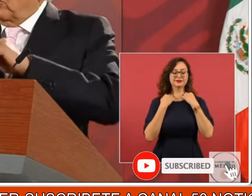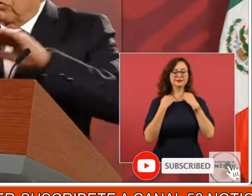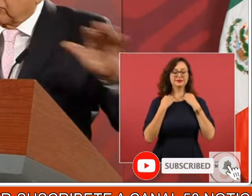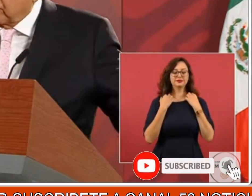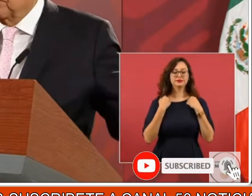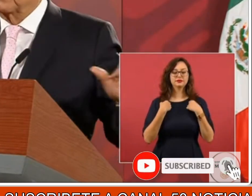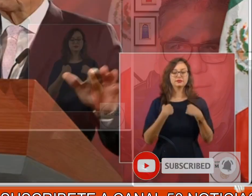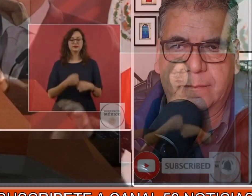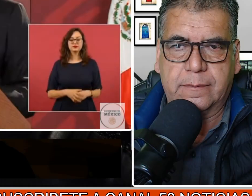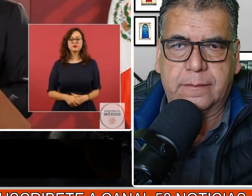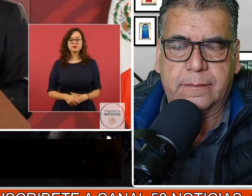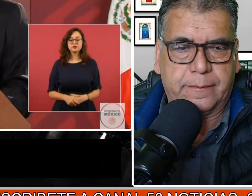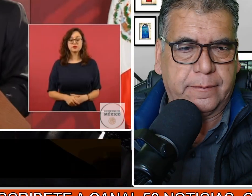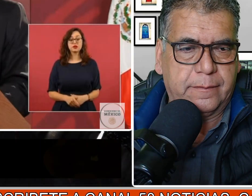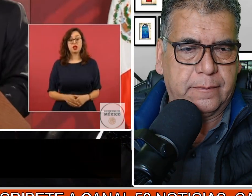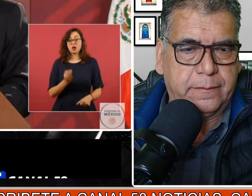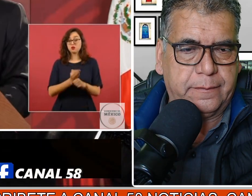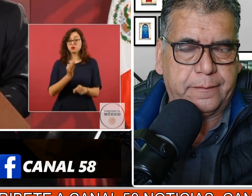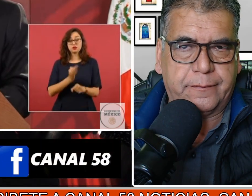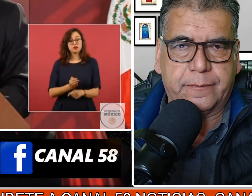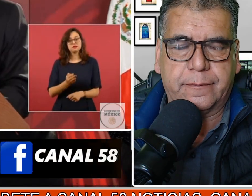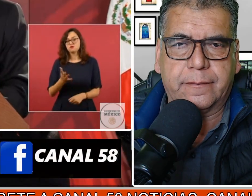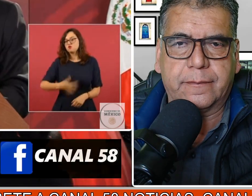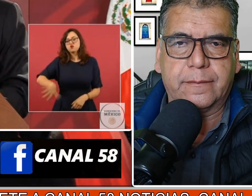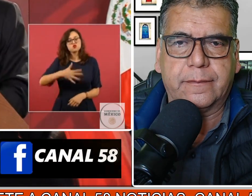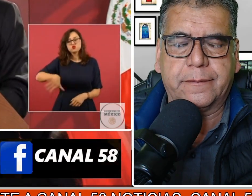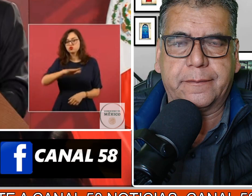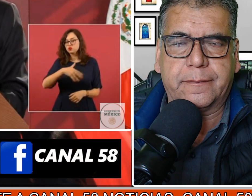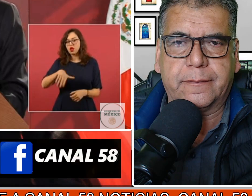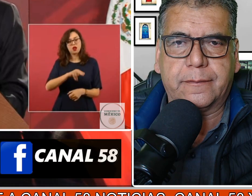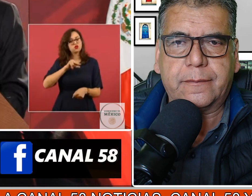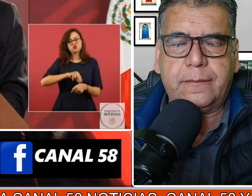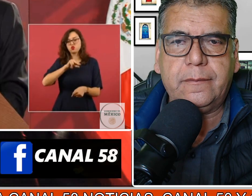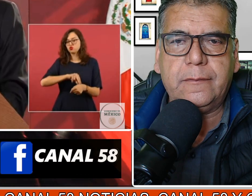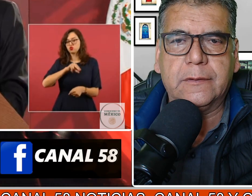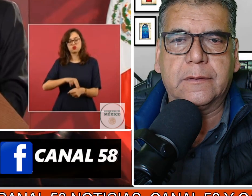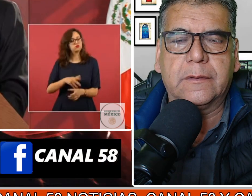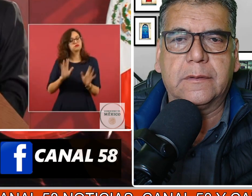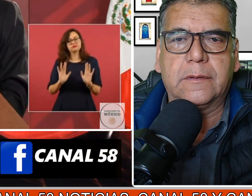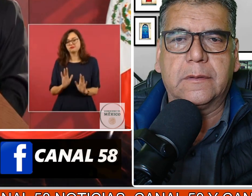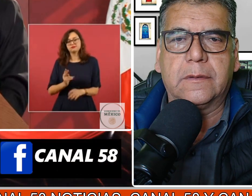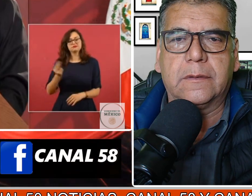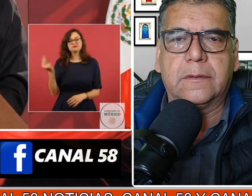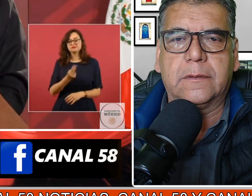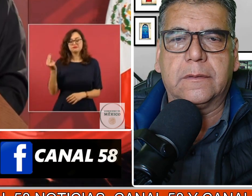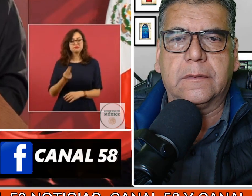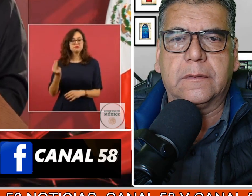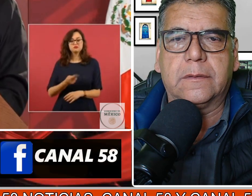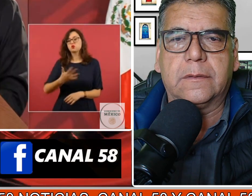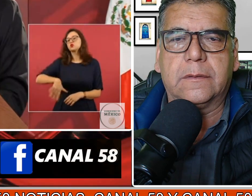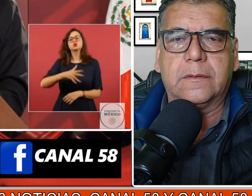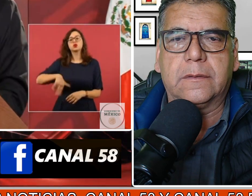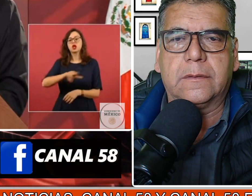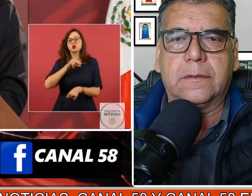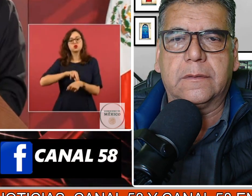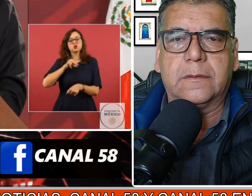ocupar todos los médicos de México, todos. Por ejemplo,